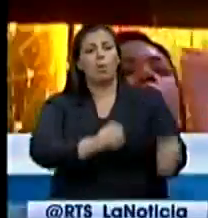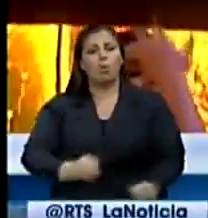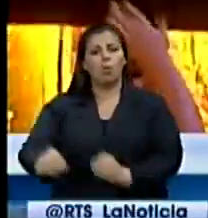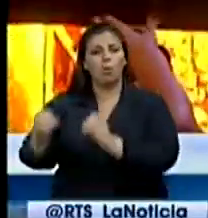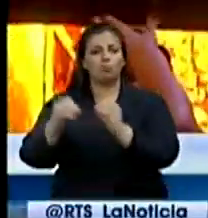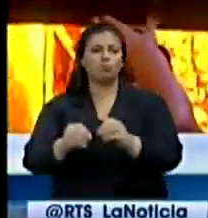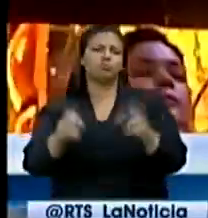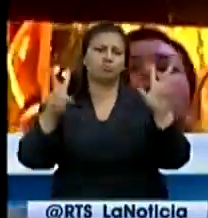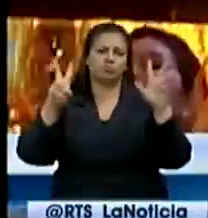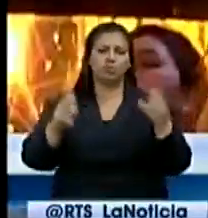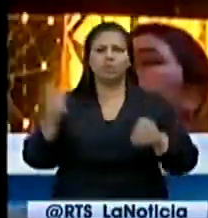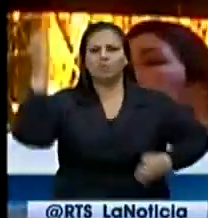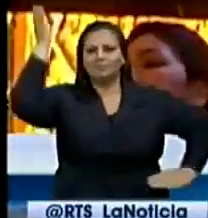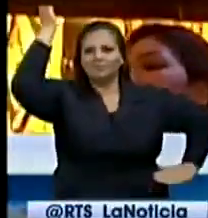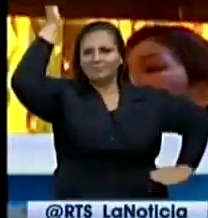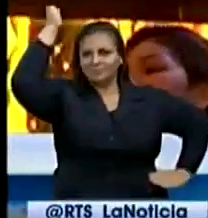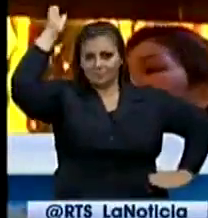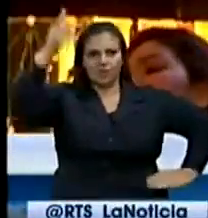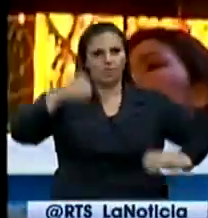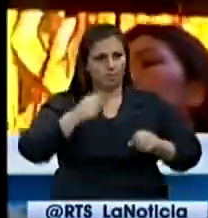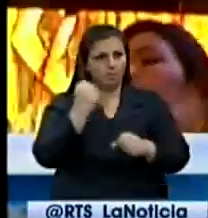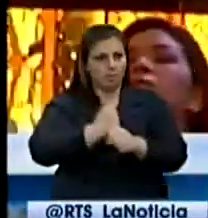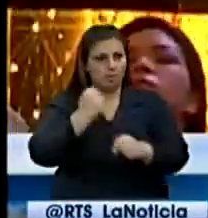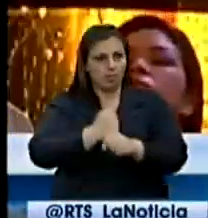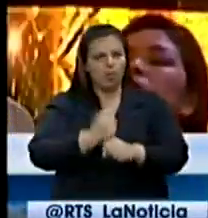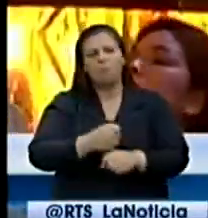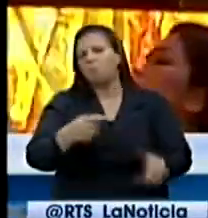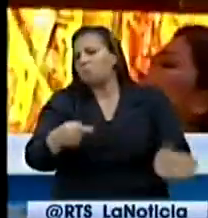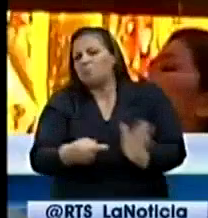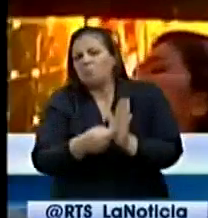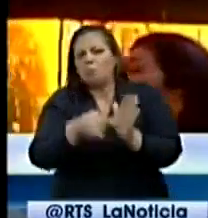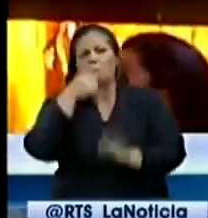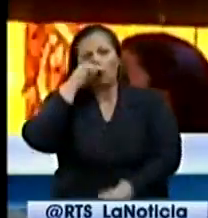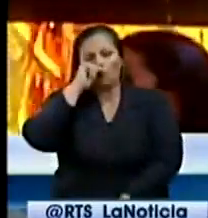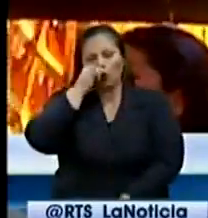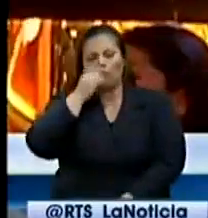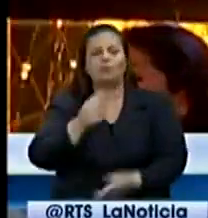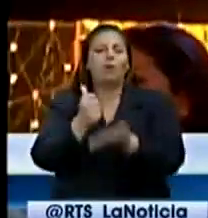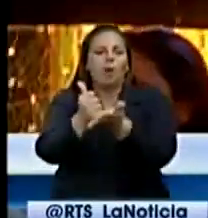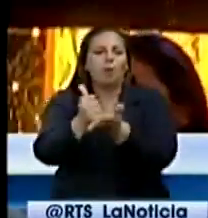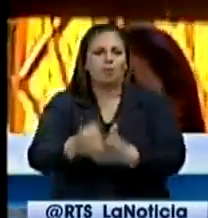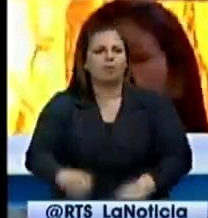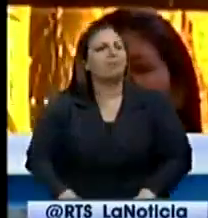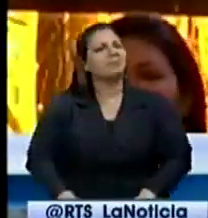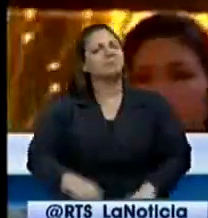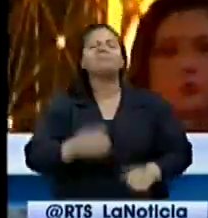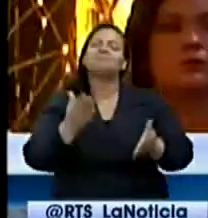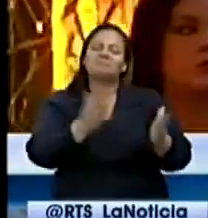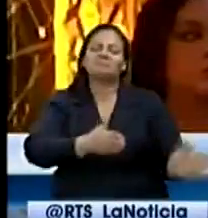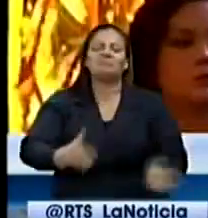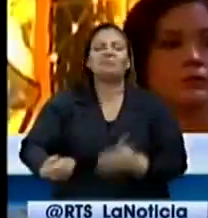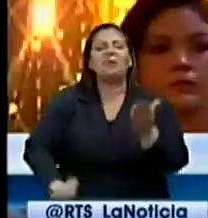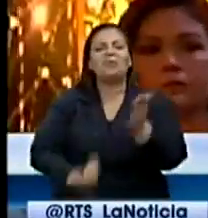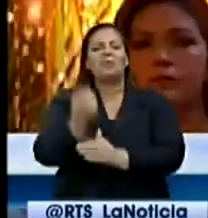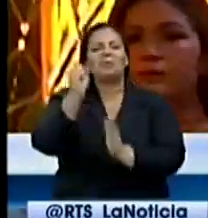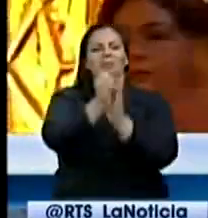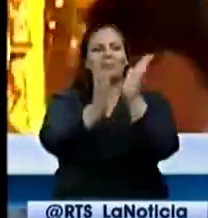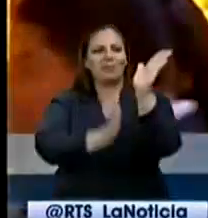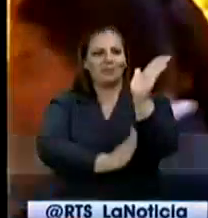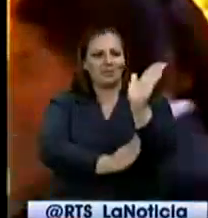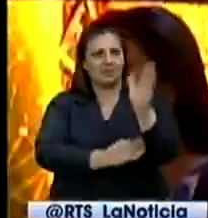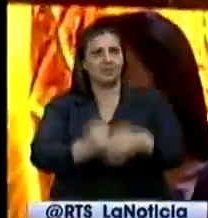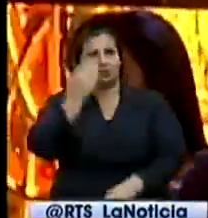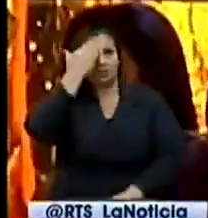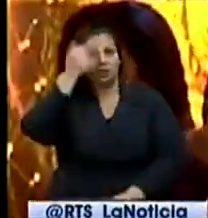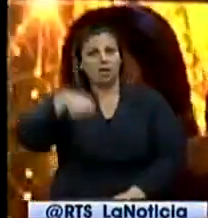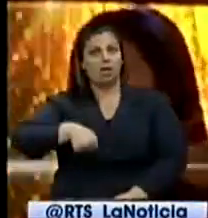que es, por ejemplo, con los niños. Y vamos a ir creando nuevos proyectos a lo largo de este año. También la preparación para Miss Universo, estamos conscientes